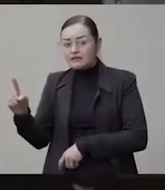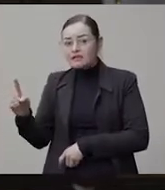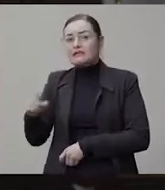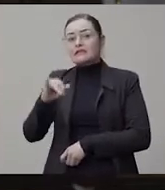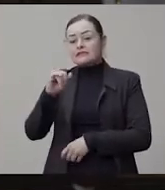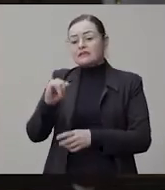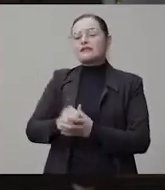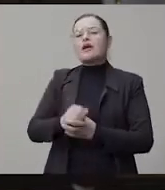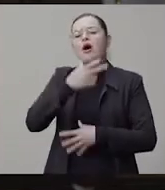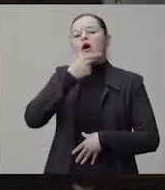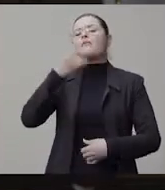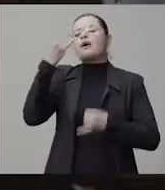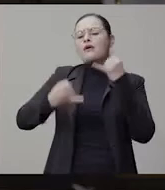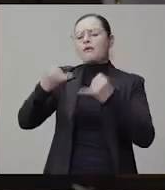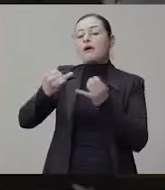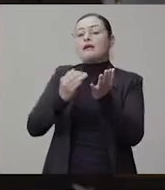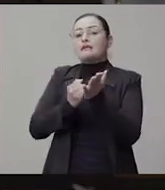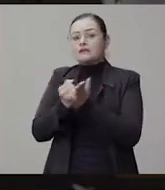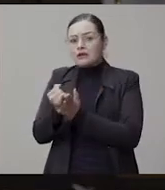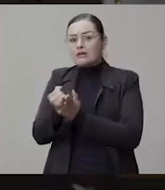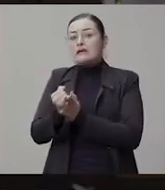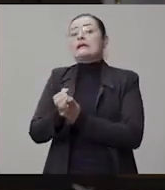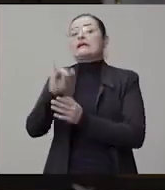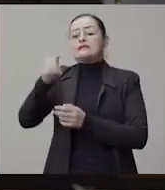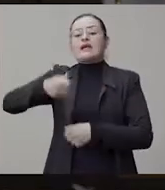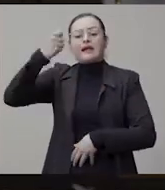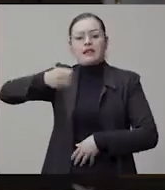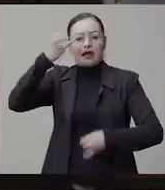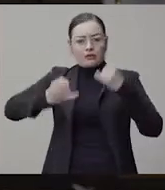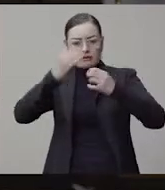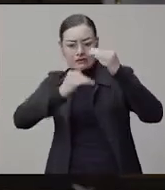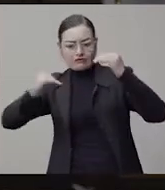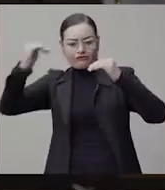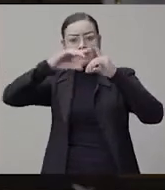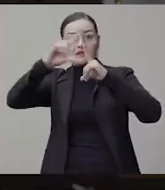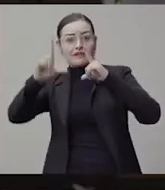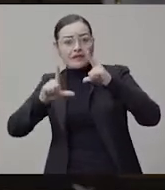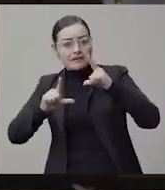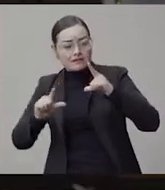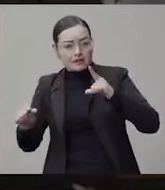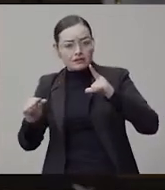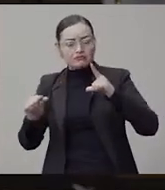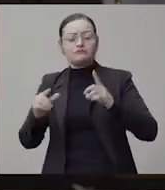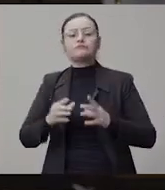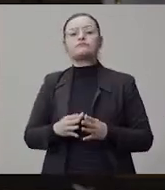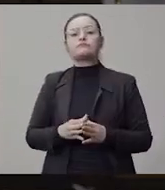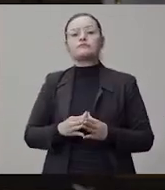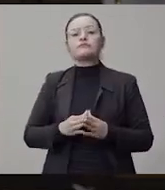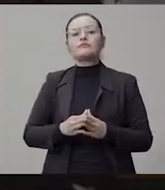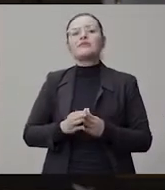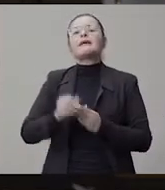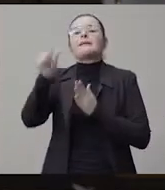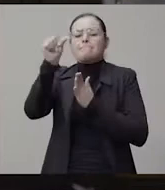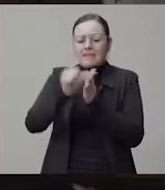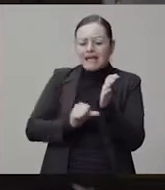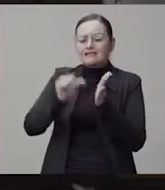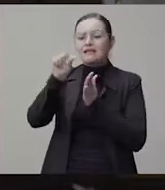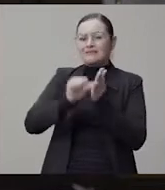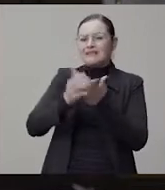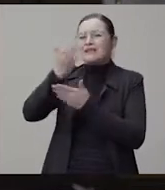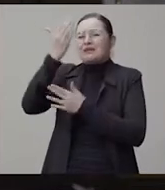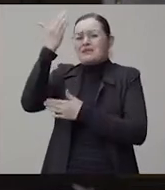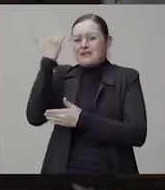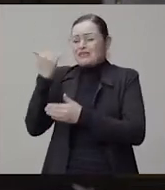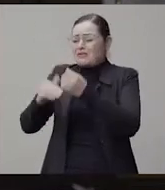dictadas por un juez de distrito y también por la propia suprema corte de justicia de la nación tras varios meses de